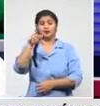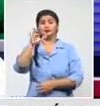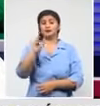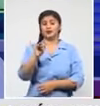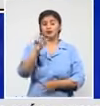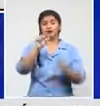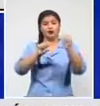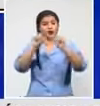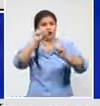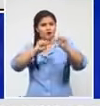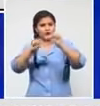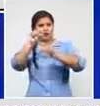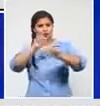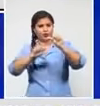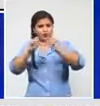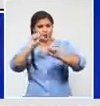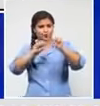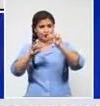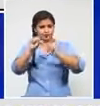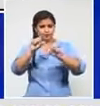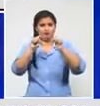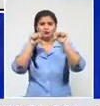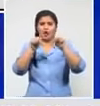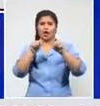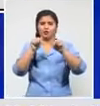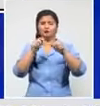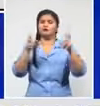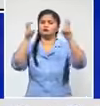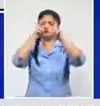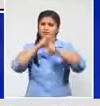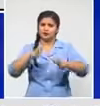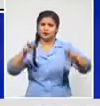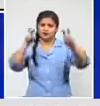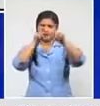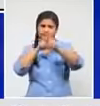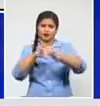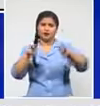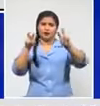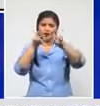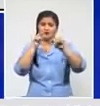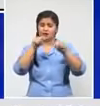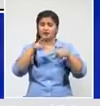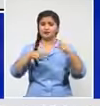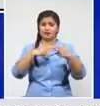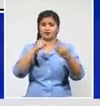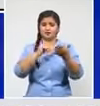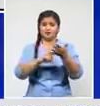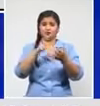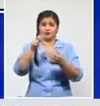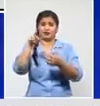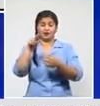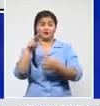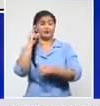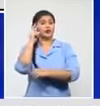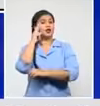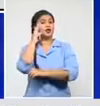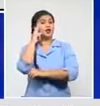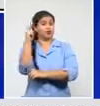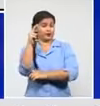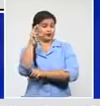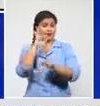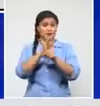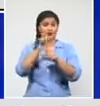laboratorios de biología molecular, que también recuerdan que comenzamos con 3 y que ya